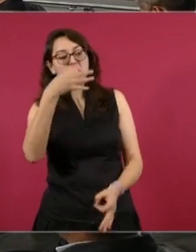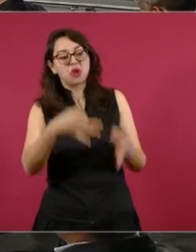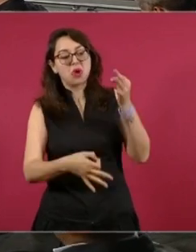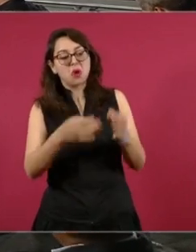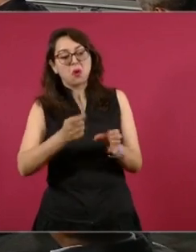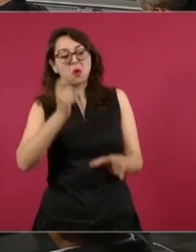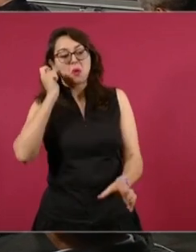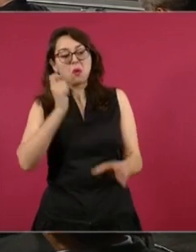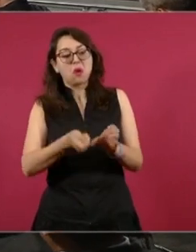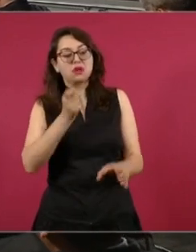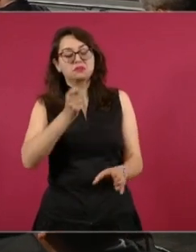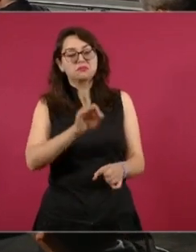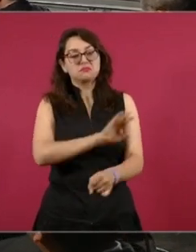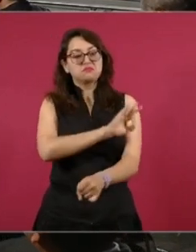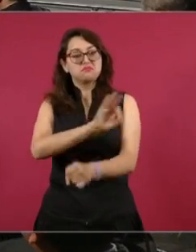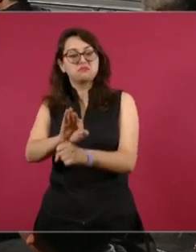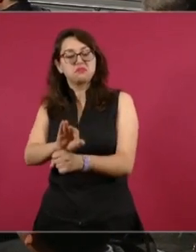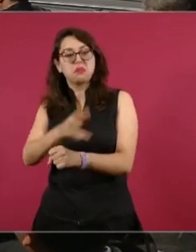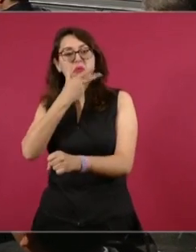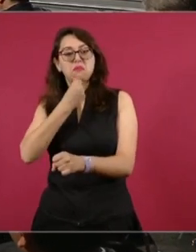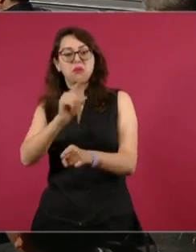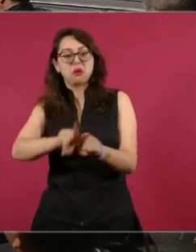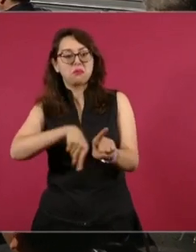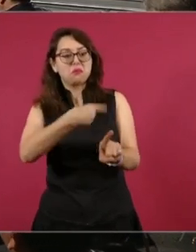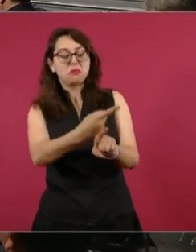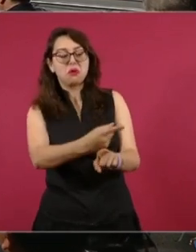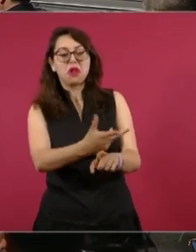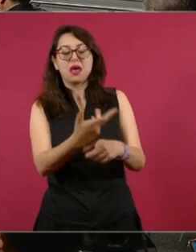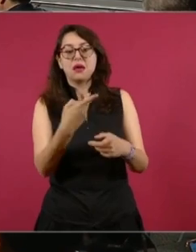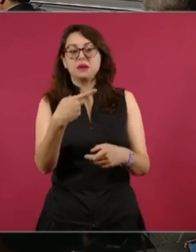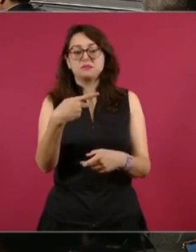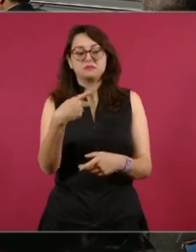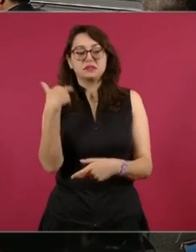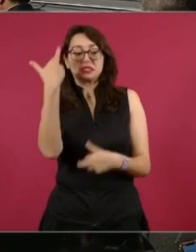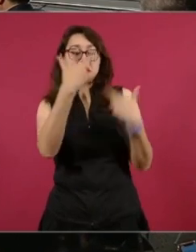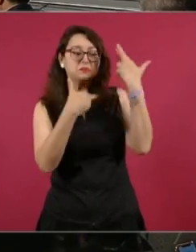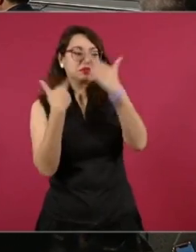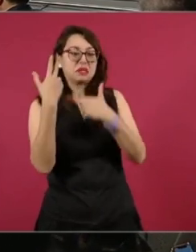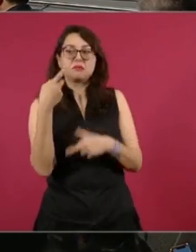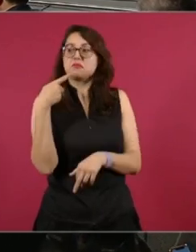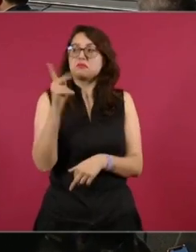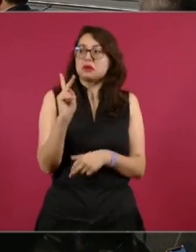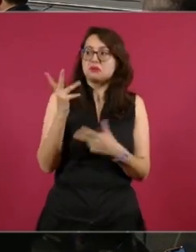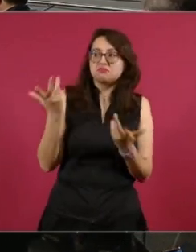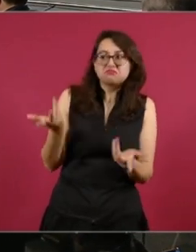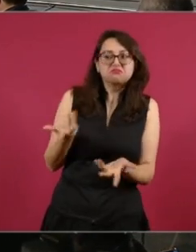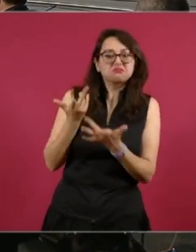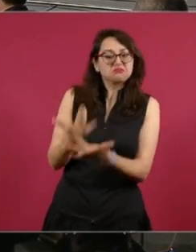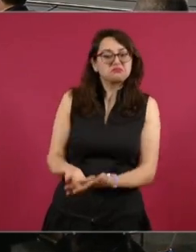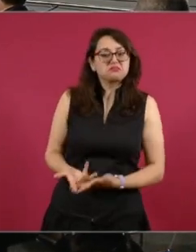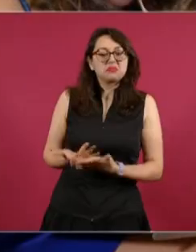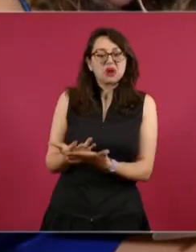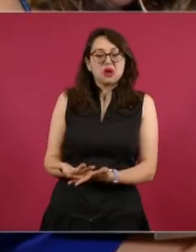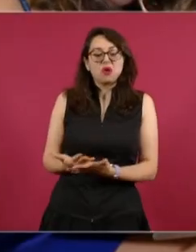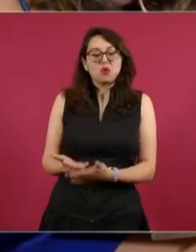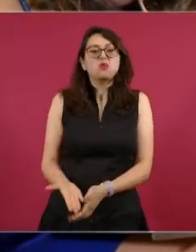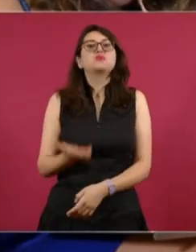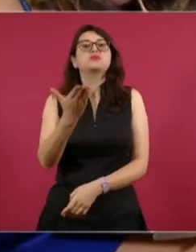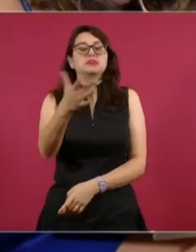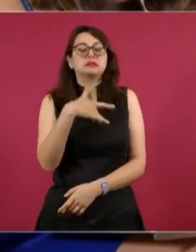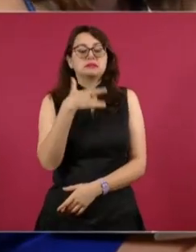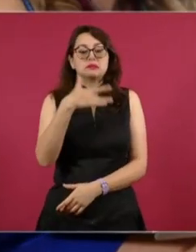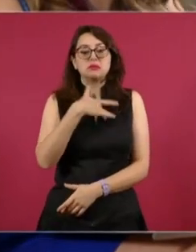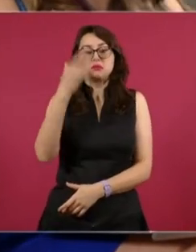de este juzgador, sin embargo, hasta el momento no hay una claridad al respecto. ¿Usted llamaría a que se haga todo de manera